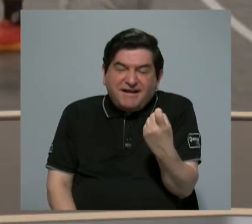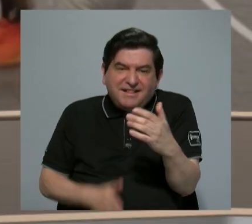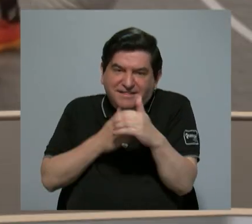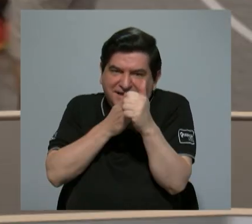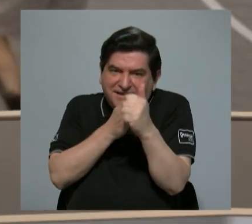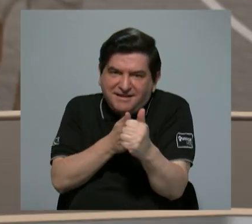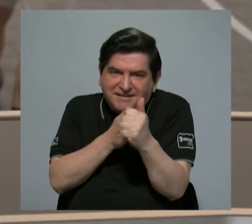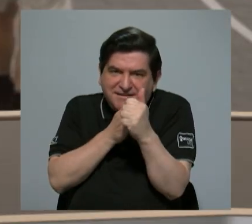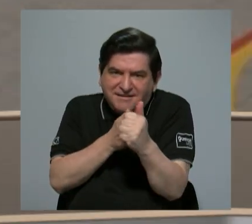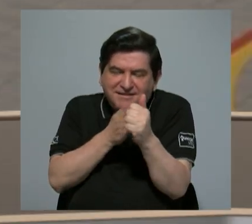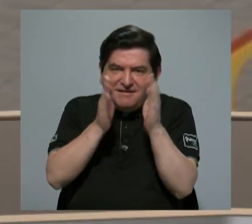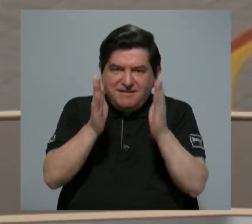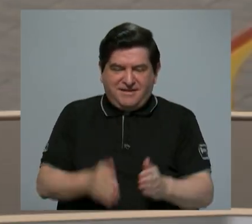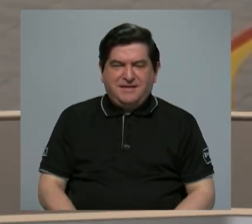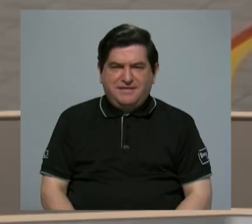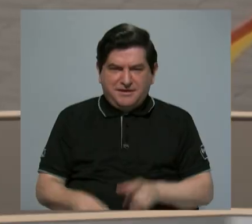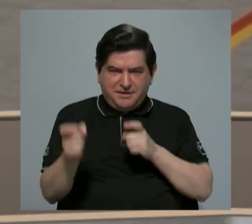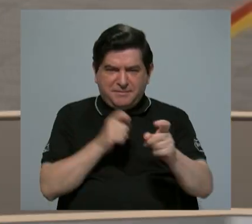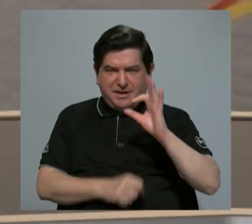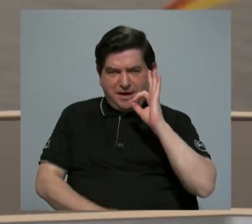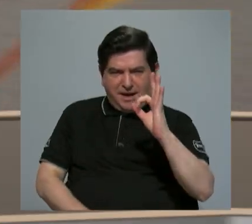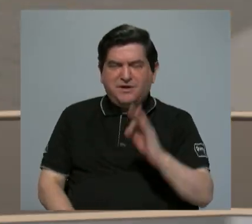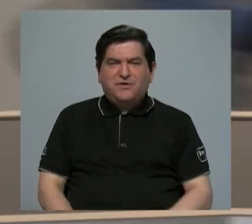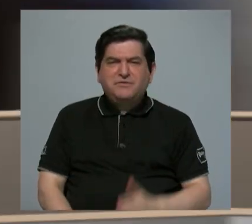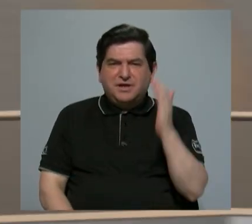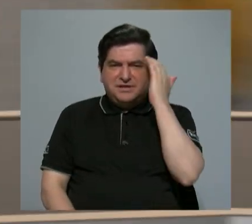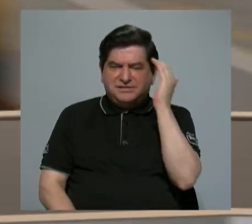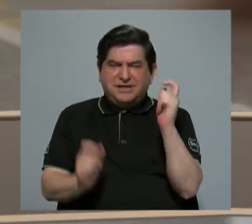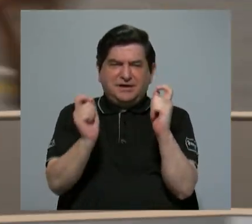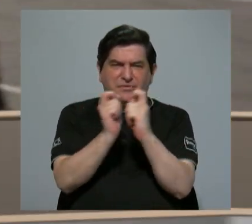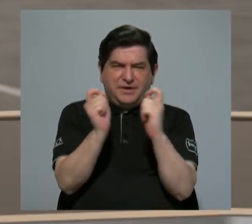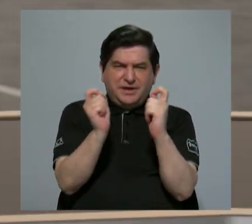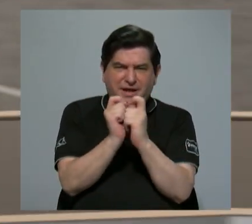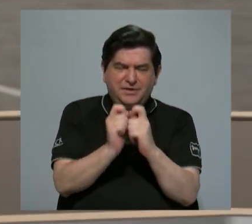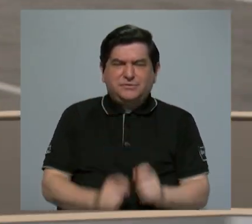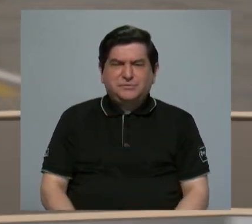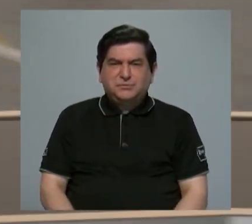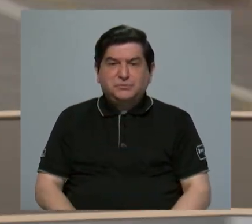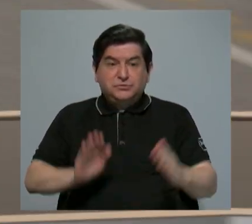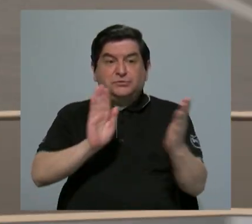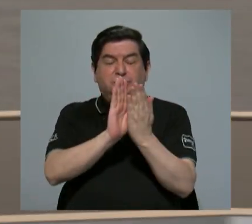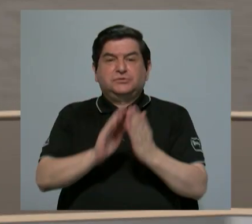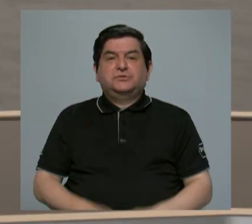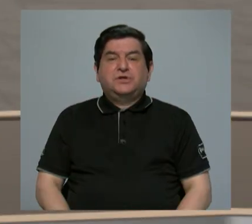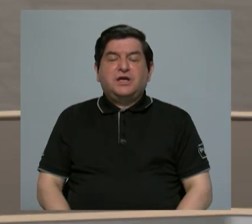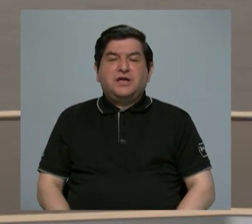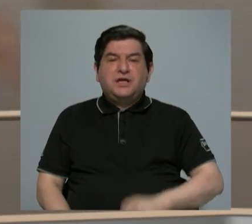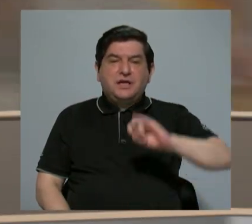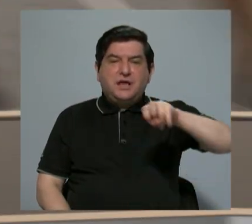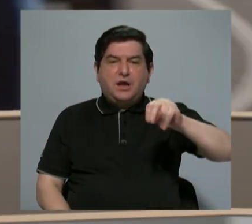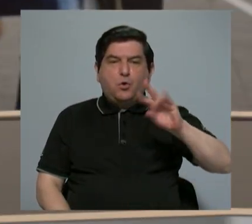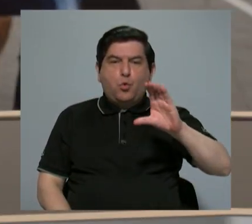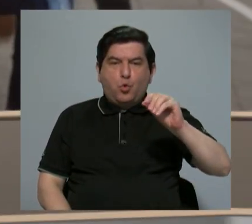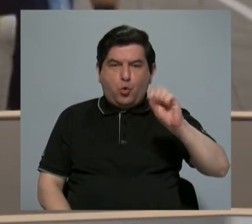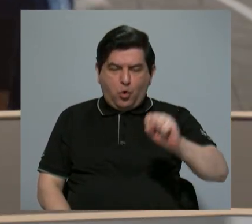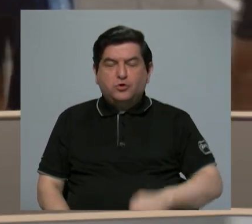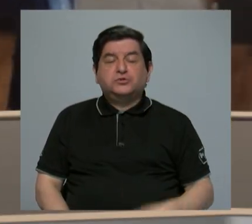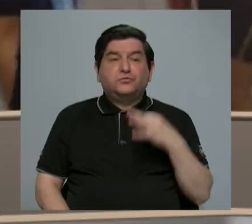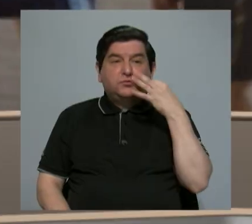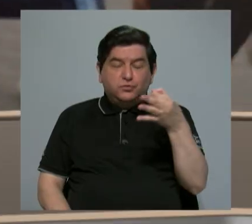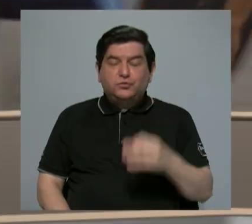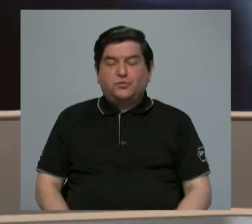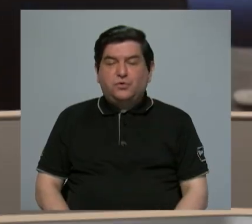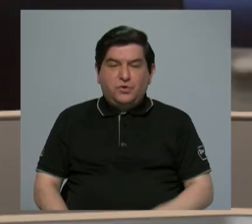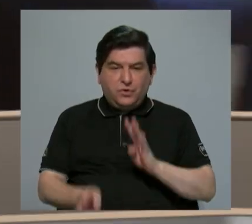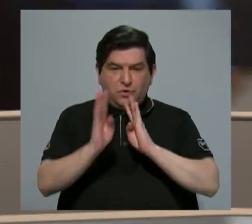de liderazgo que hay que manejarlo bien, hay que saber cómo llegar a esos puntos. ¿Qué se viene? Juncos, lo que espera la universidad, lo hemos conversado